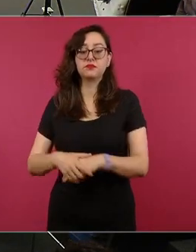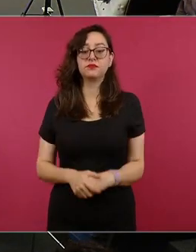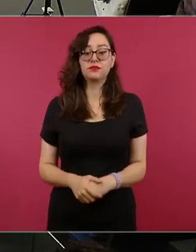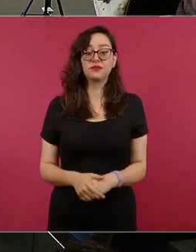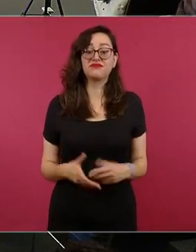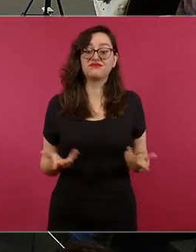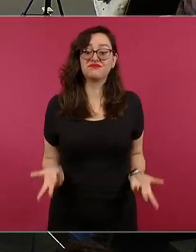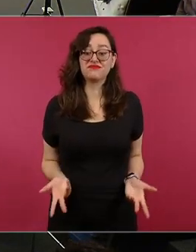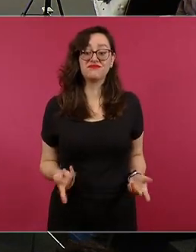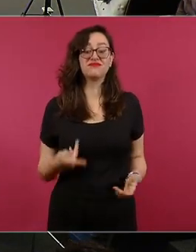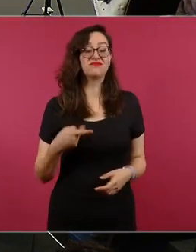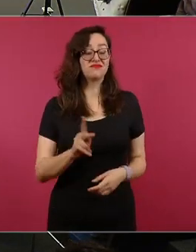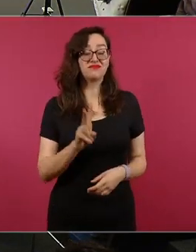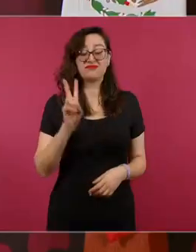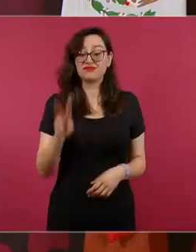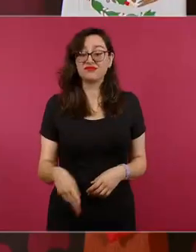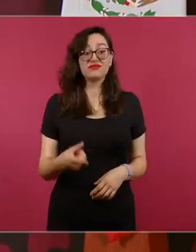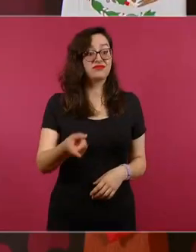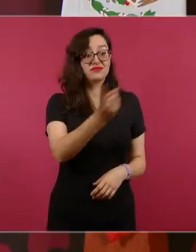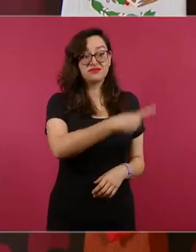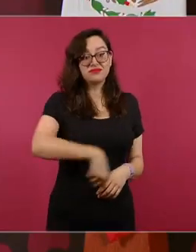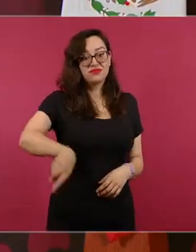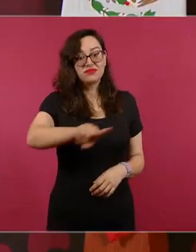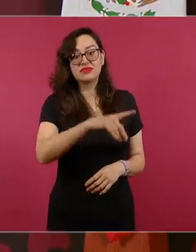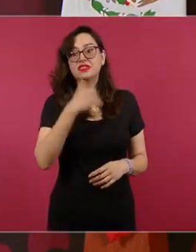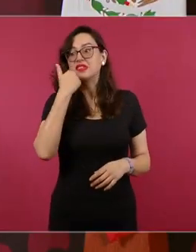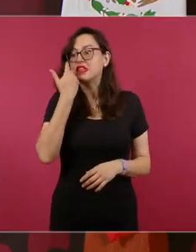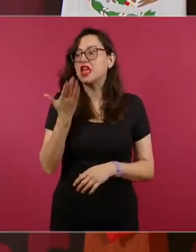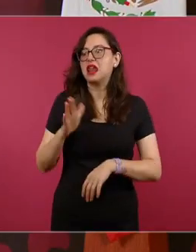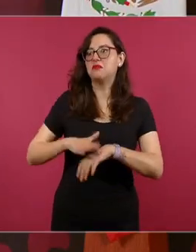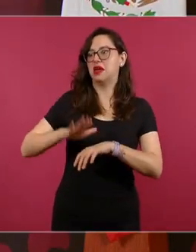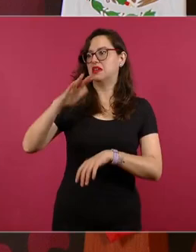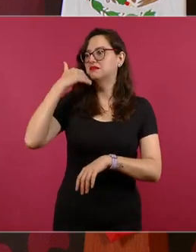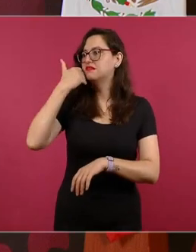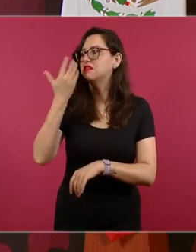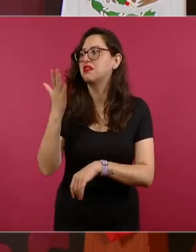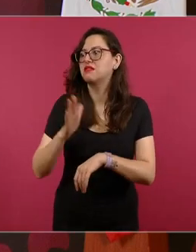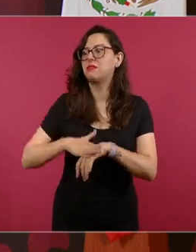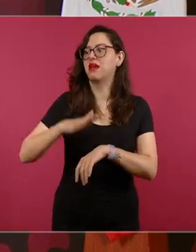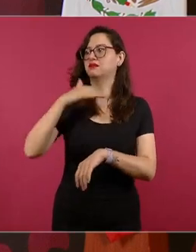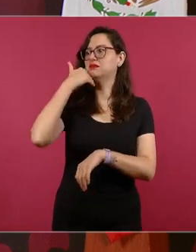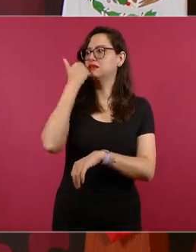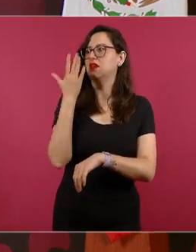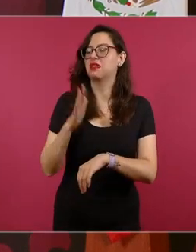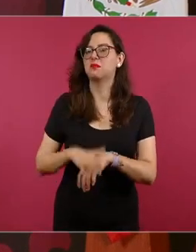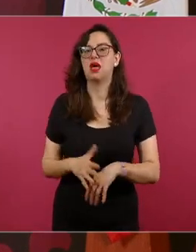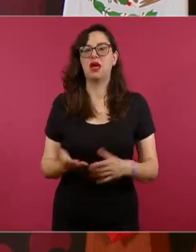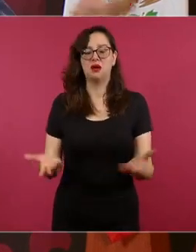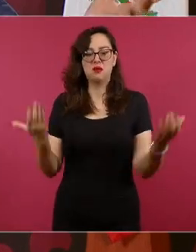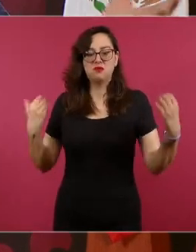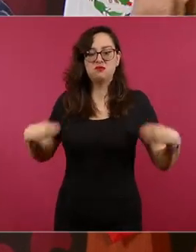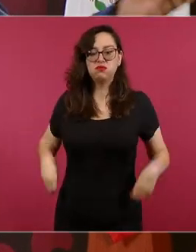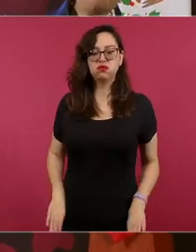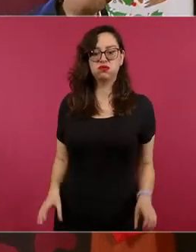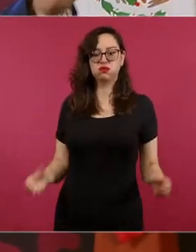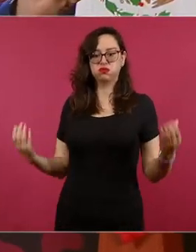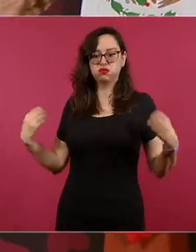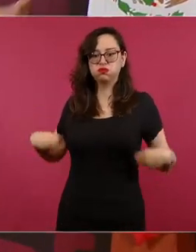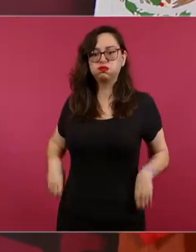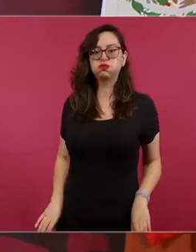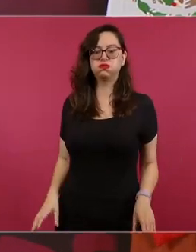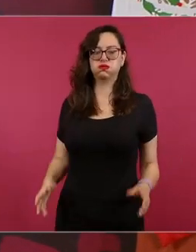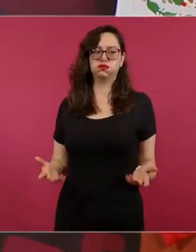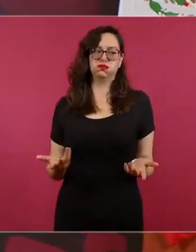porque acabo de tener una